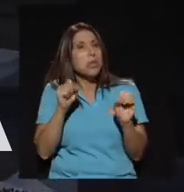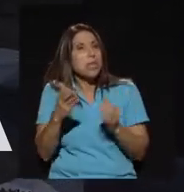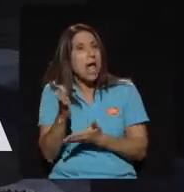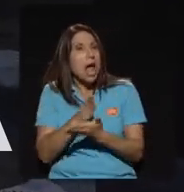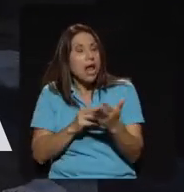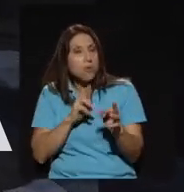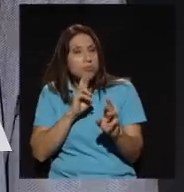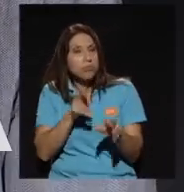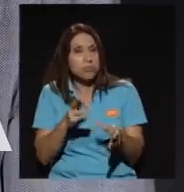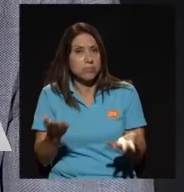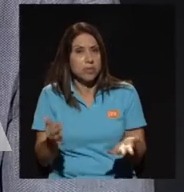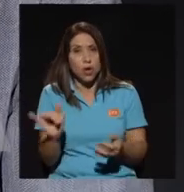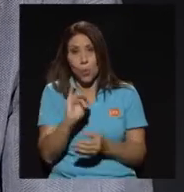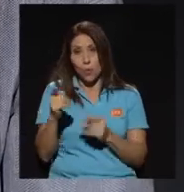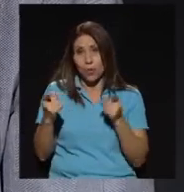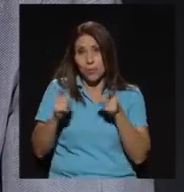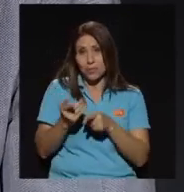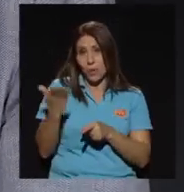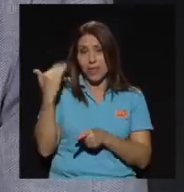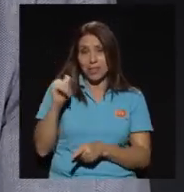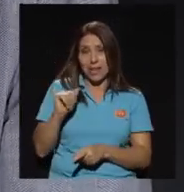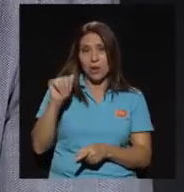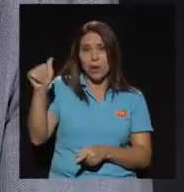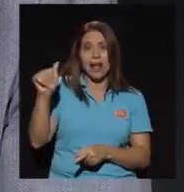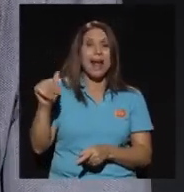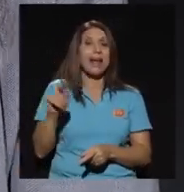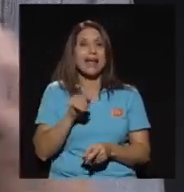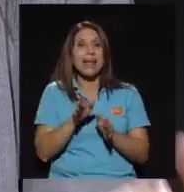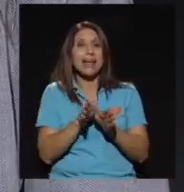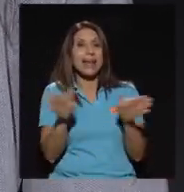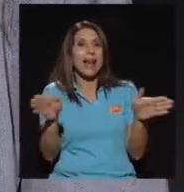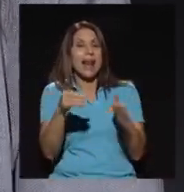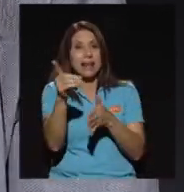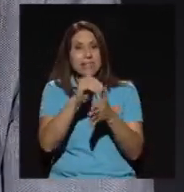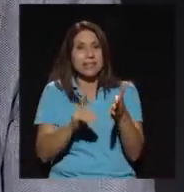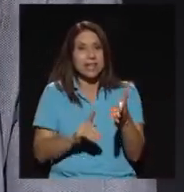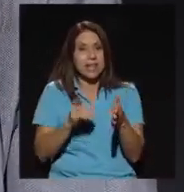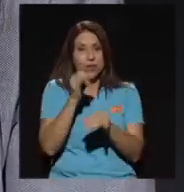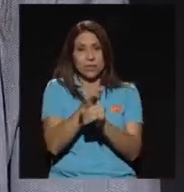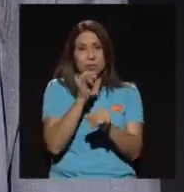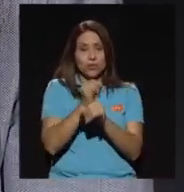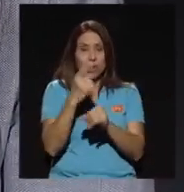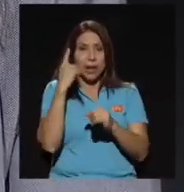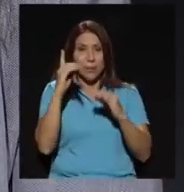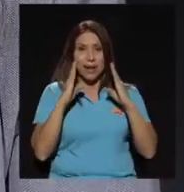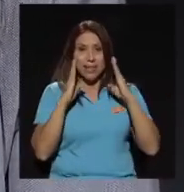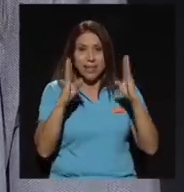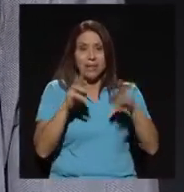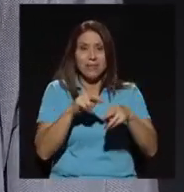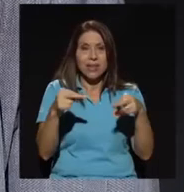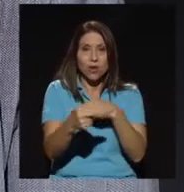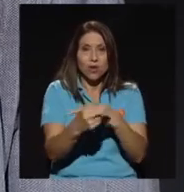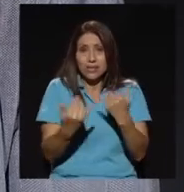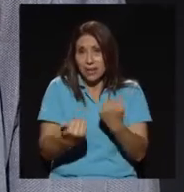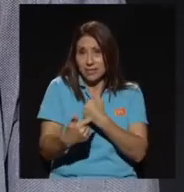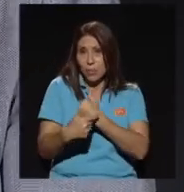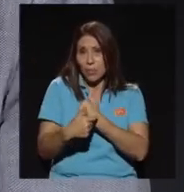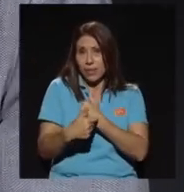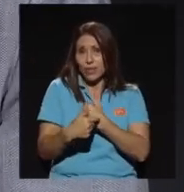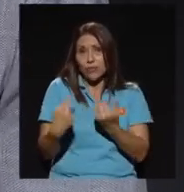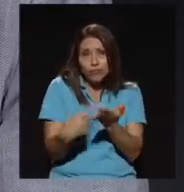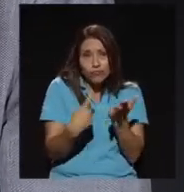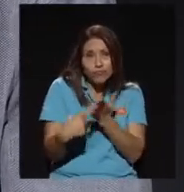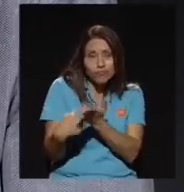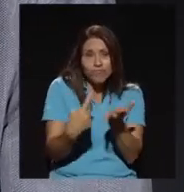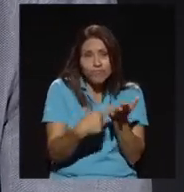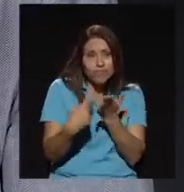de Alajuela. En general, el diseño institucional para atender las regiones es una cosa que está en discusión en este momento y al que hay que darle